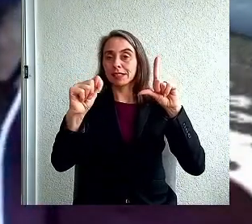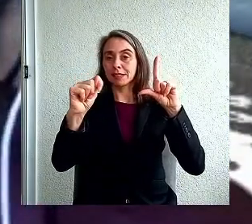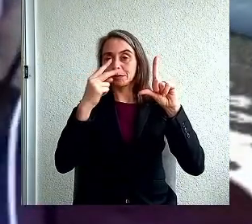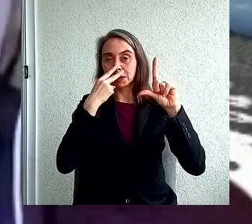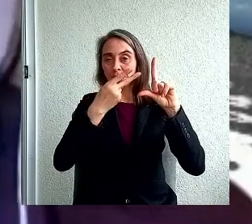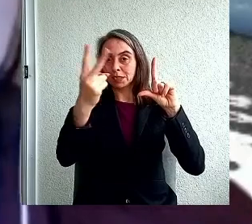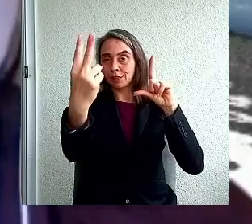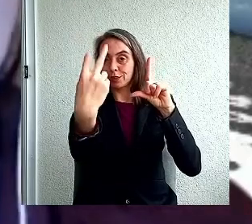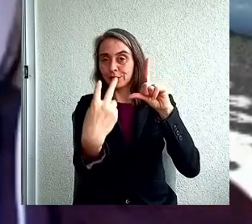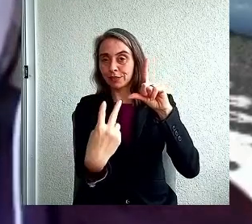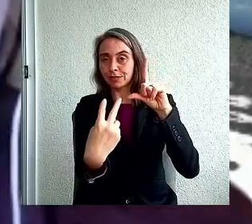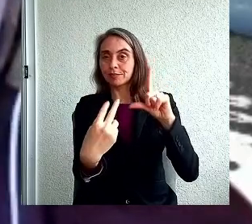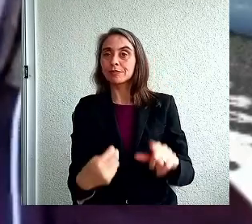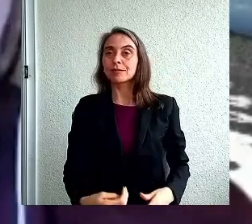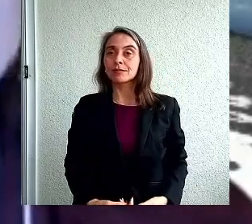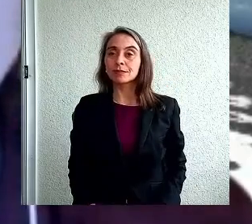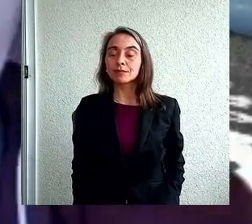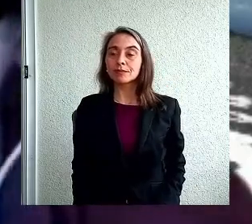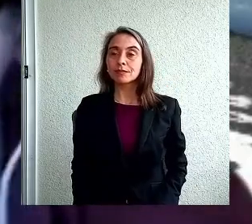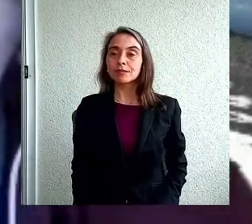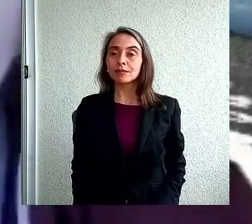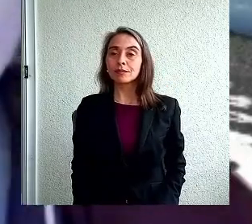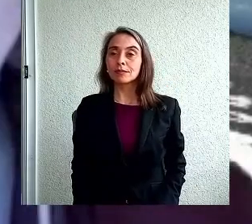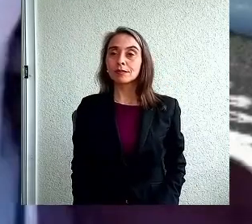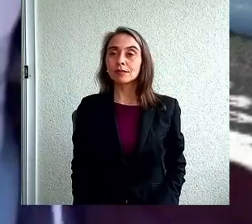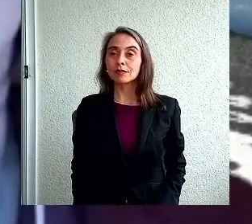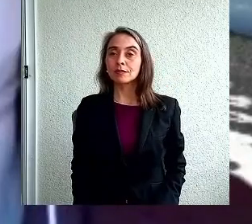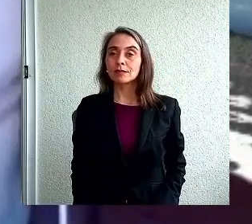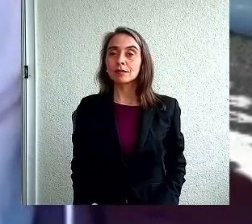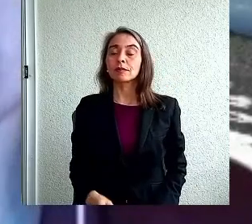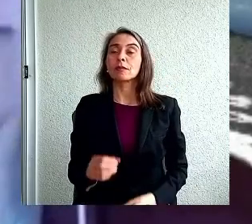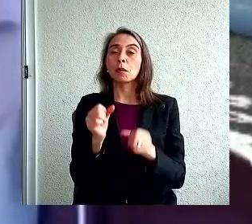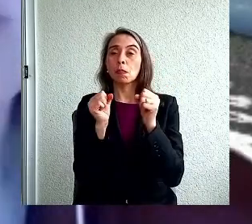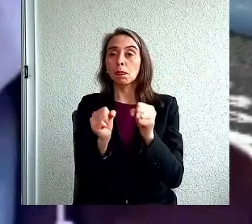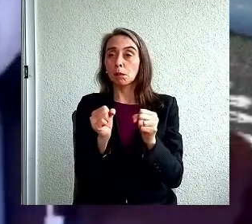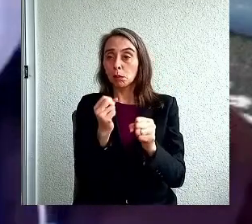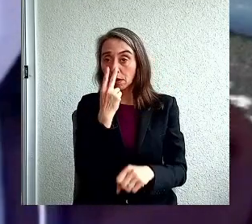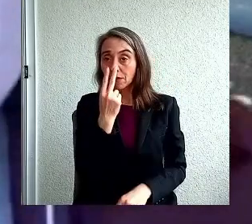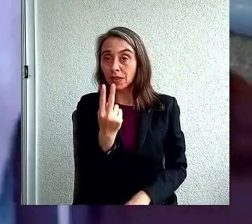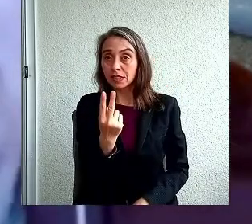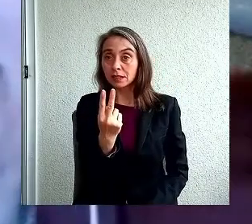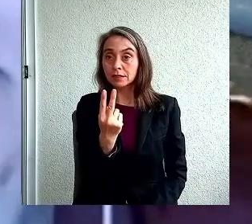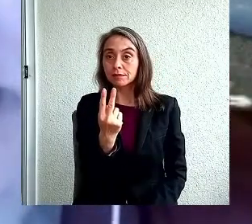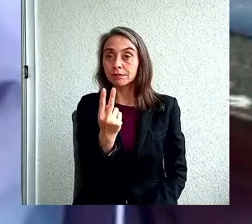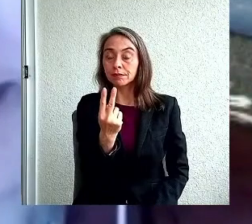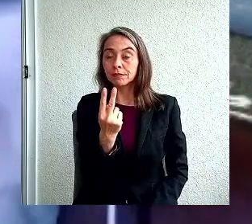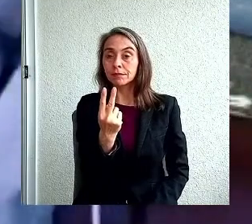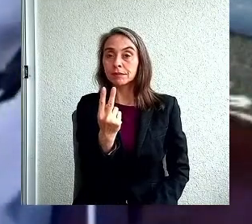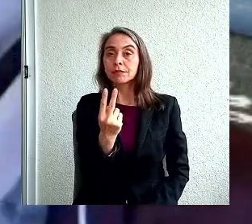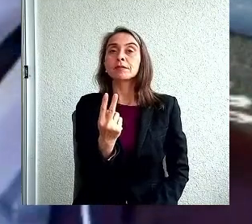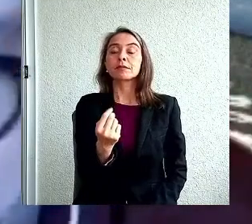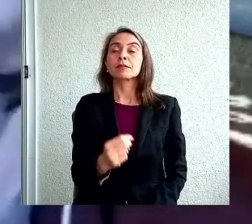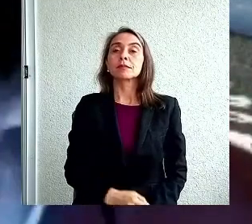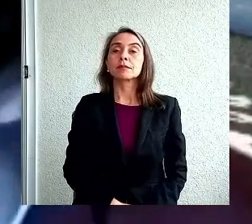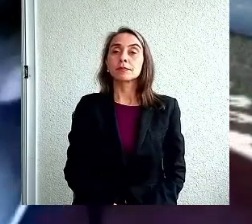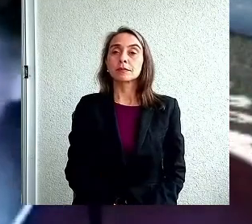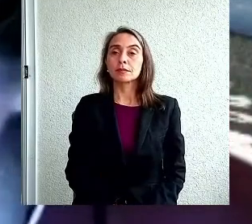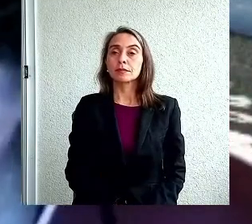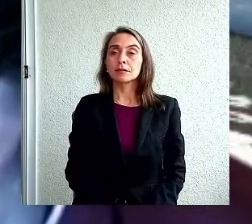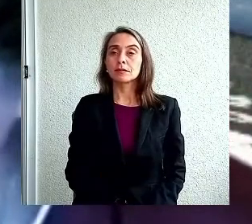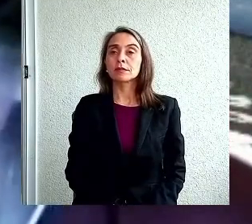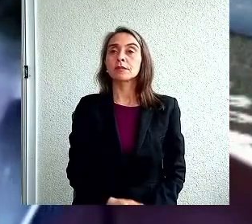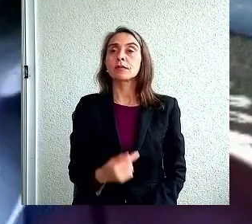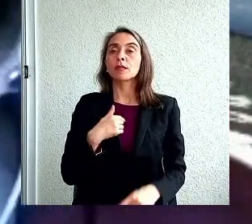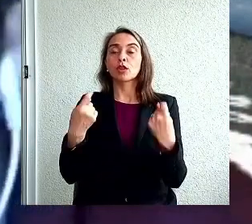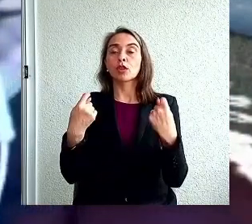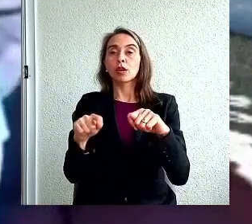¿Cómo se ve ahí? Se puede observar, ¿cierto? Bueno, voy a tratar de decir en estos 15 minutos todo lo que quisiera